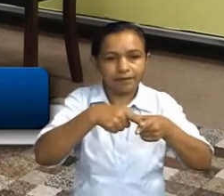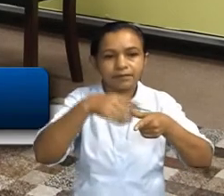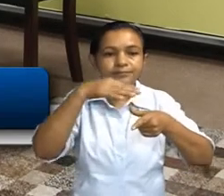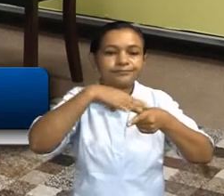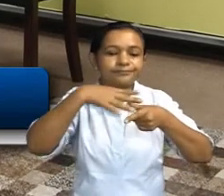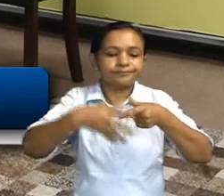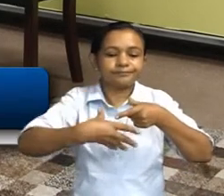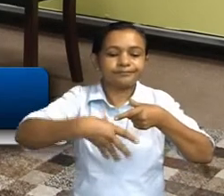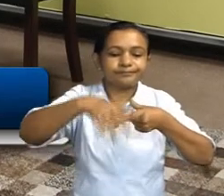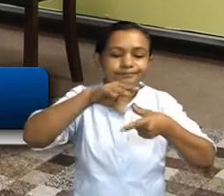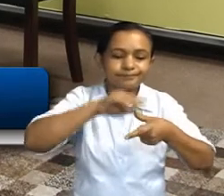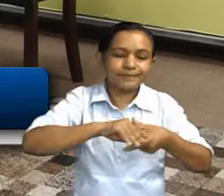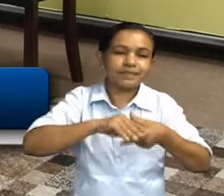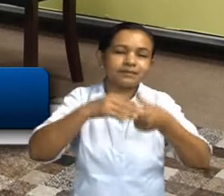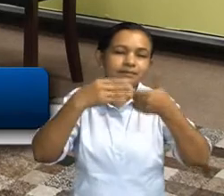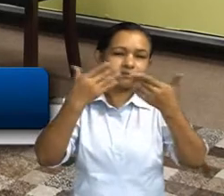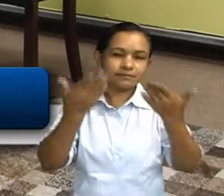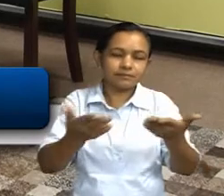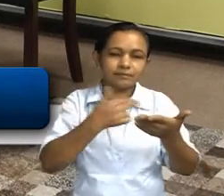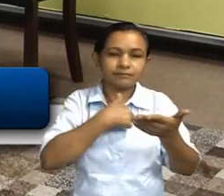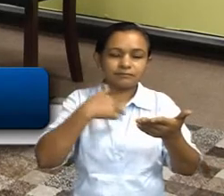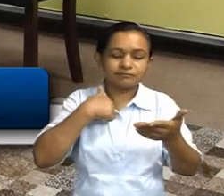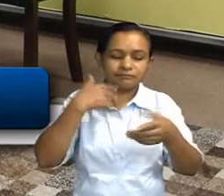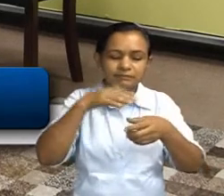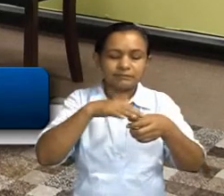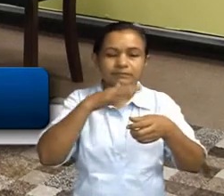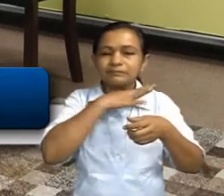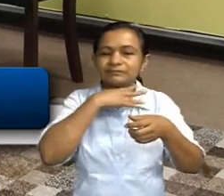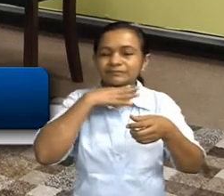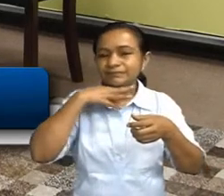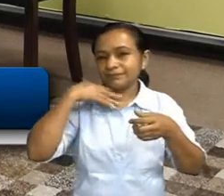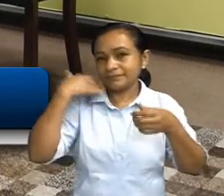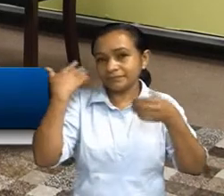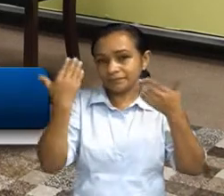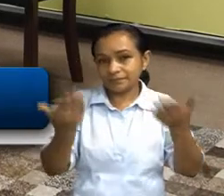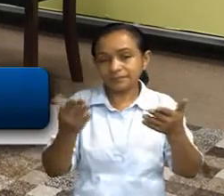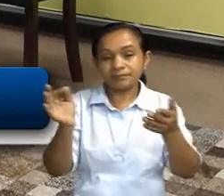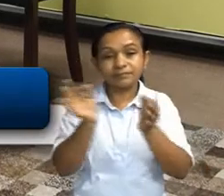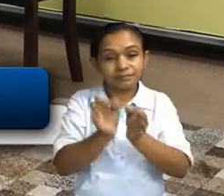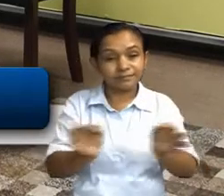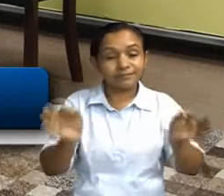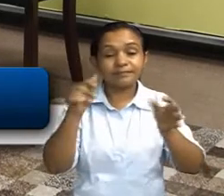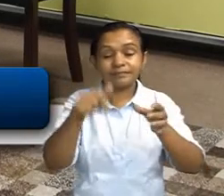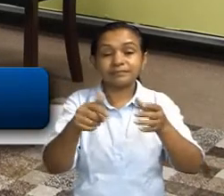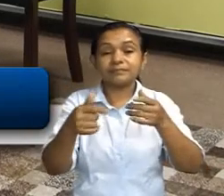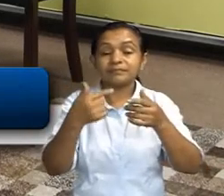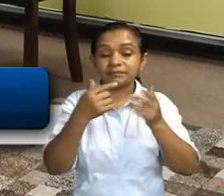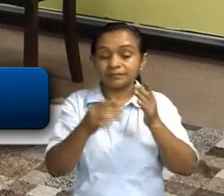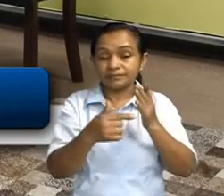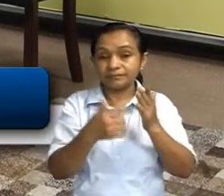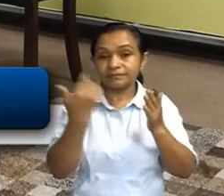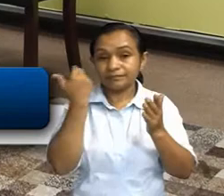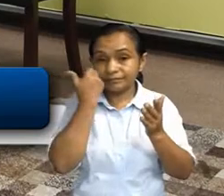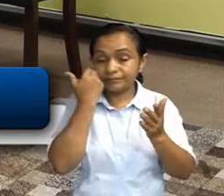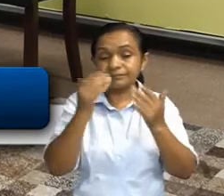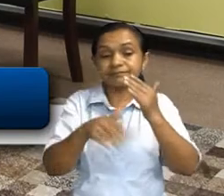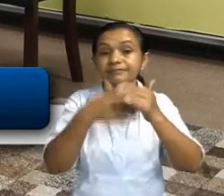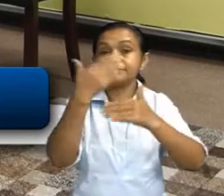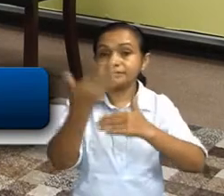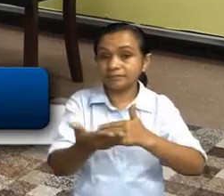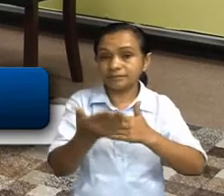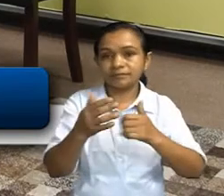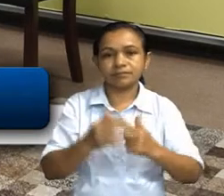vaginal o la vulva y hace una contaminación del área. Esa es una de las principales causas. La otra es que